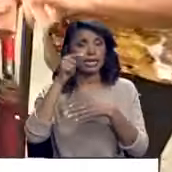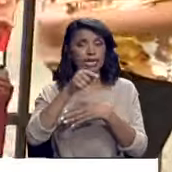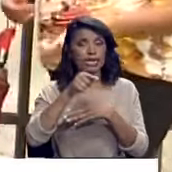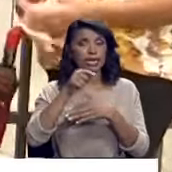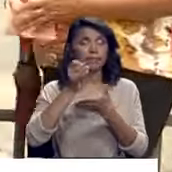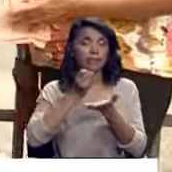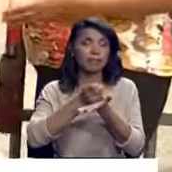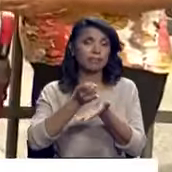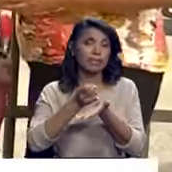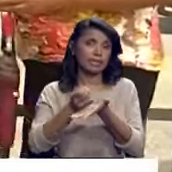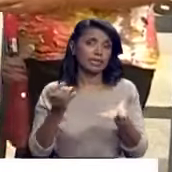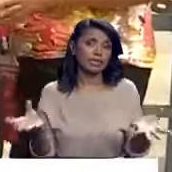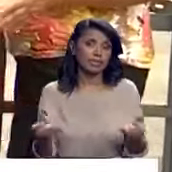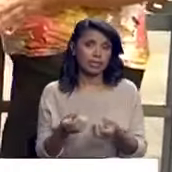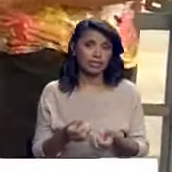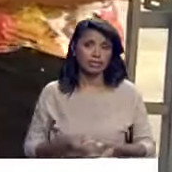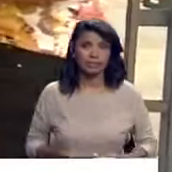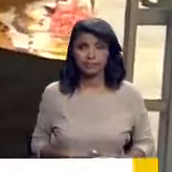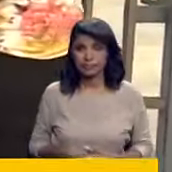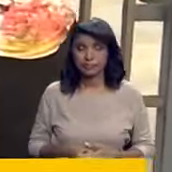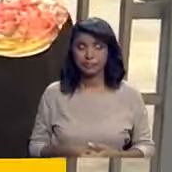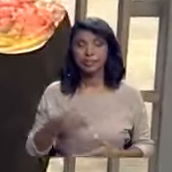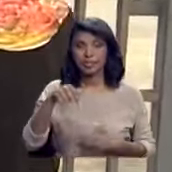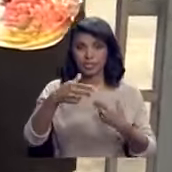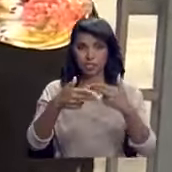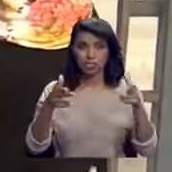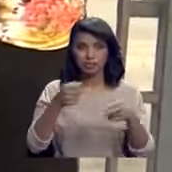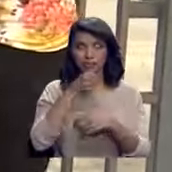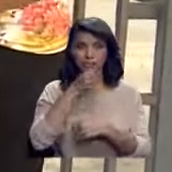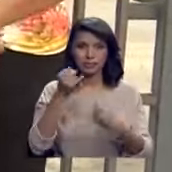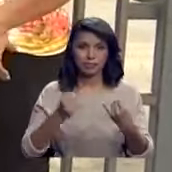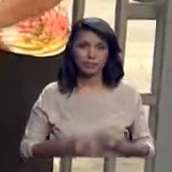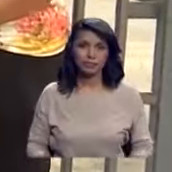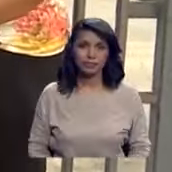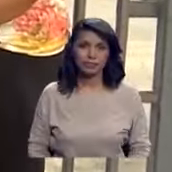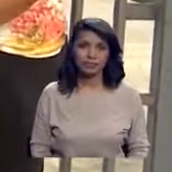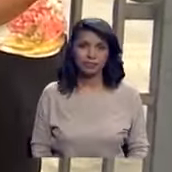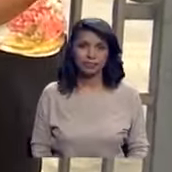hermeticidad, según nos informó el director del plantel. Desde La Chorrera, Emilio Batista para TVN Noticias.